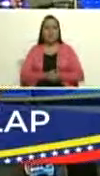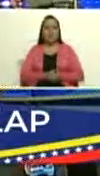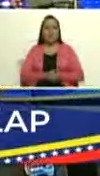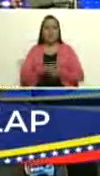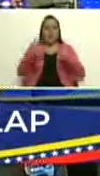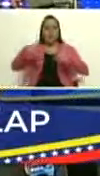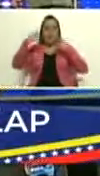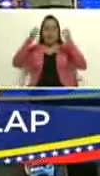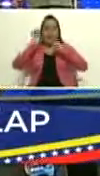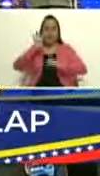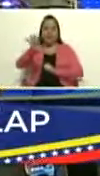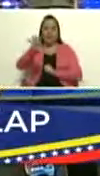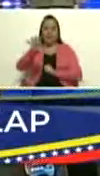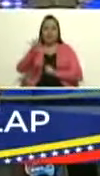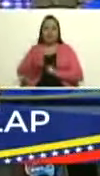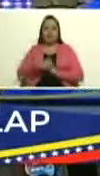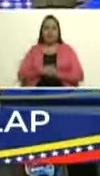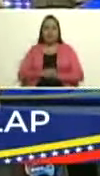¡Viva la patria!